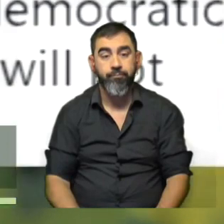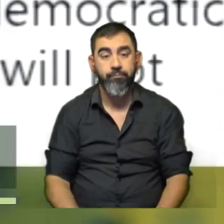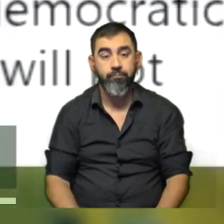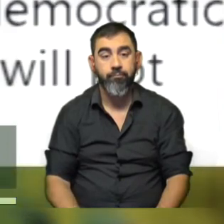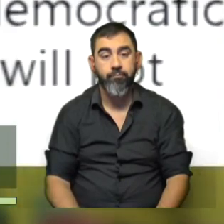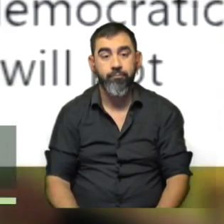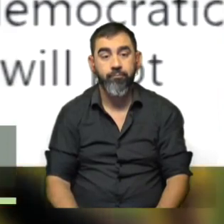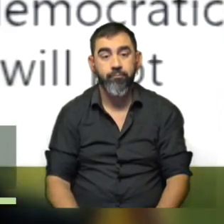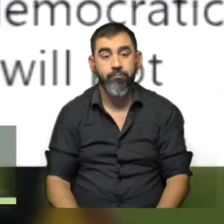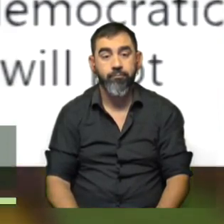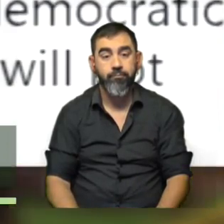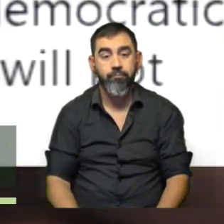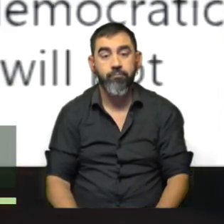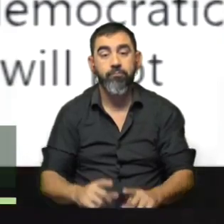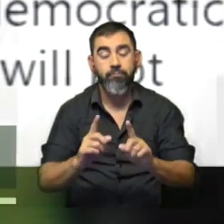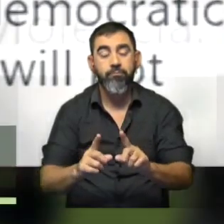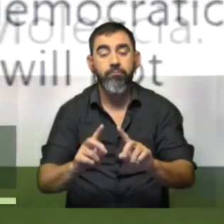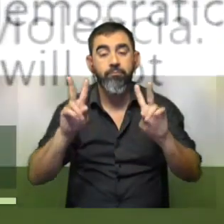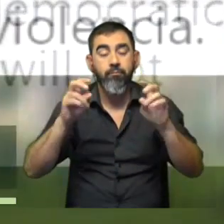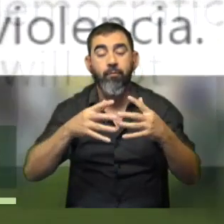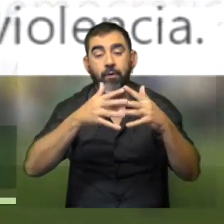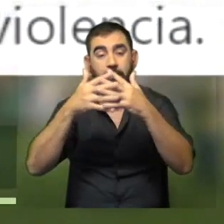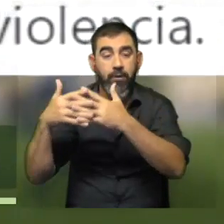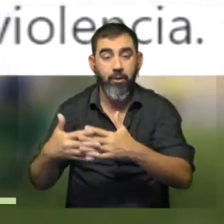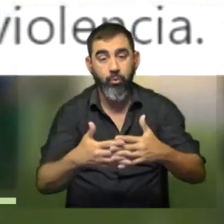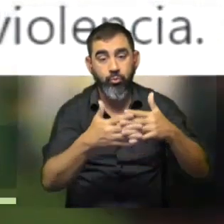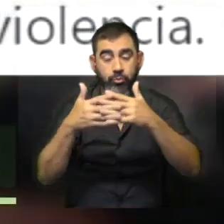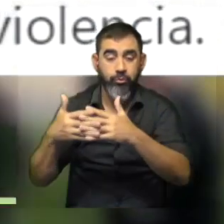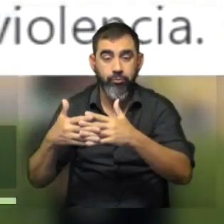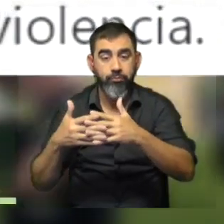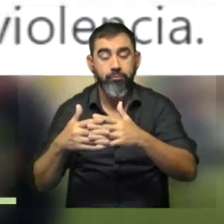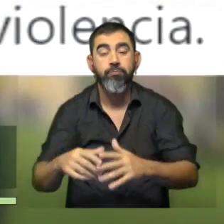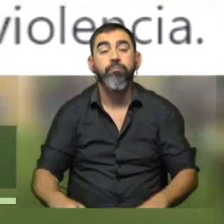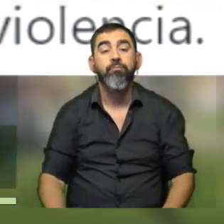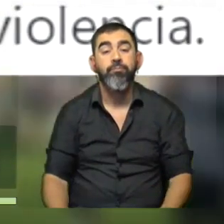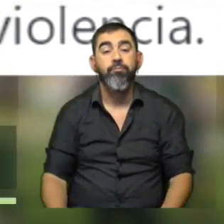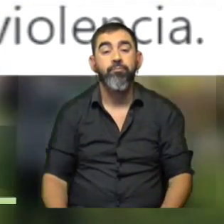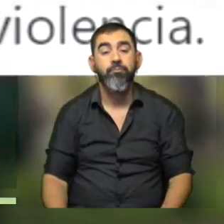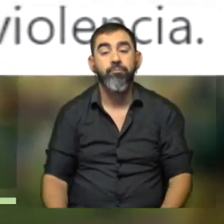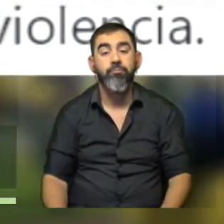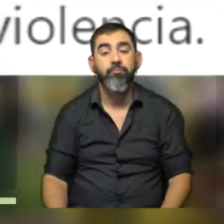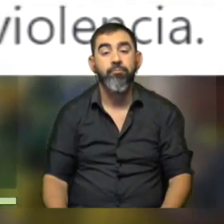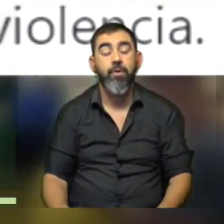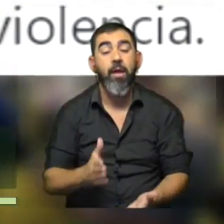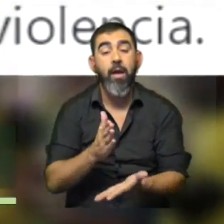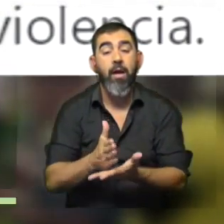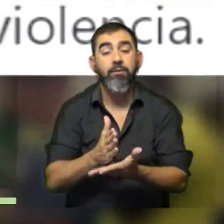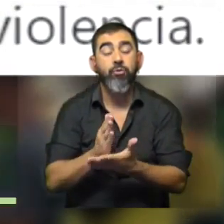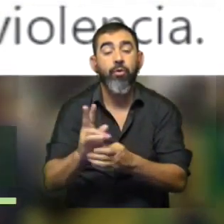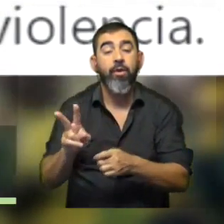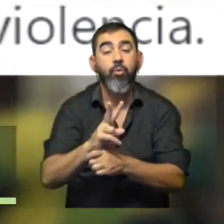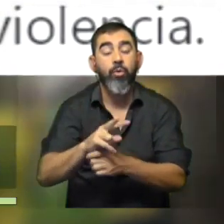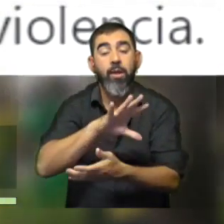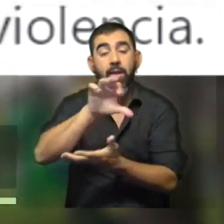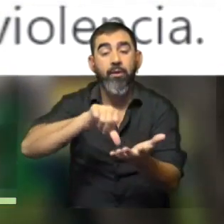Brasil y también tenemos repercusiones desde Estados Unidos allí vemos que entre otros se pronunció el asesor de seguridad Nacional